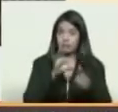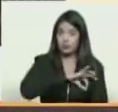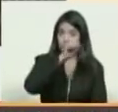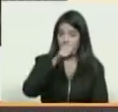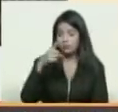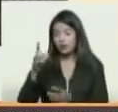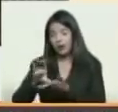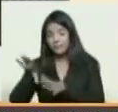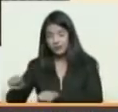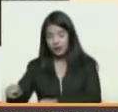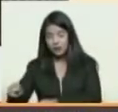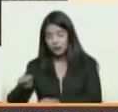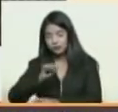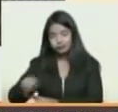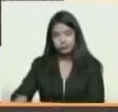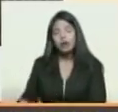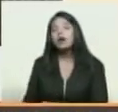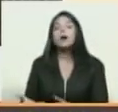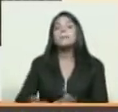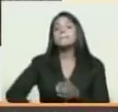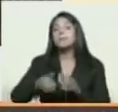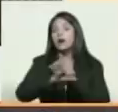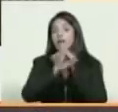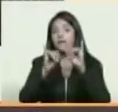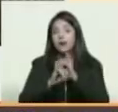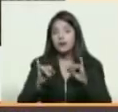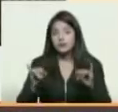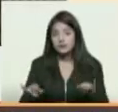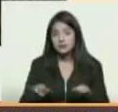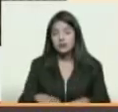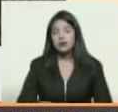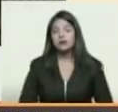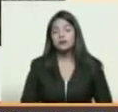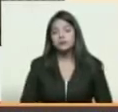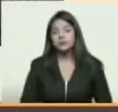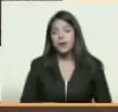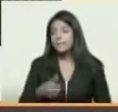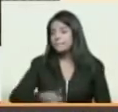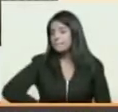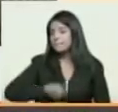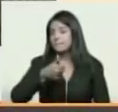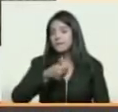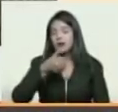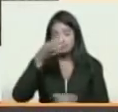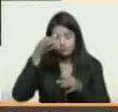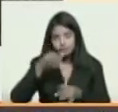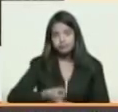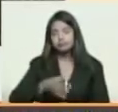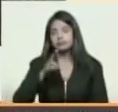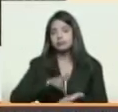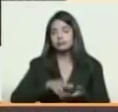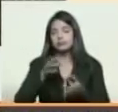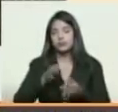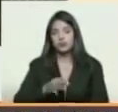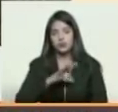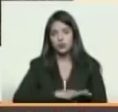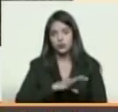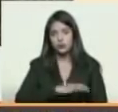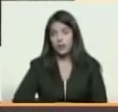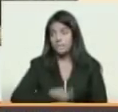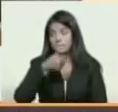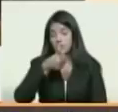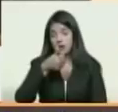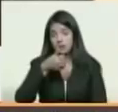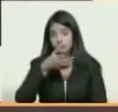ello asegurar la mayor suma de felicidad posible, la mayor suma de seguridad social y la mayor